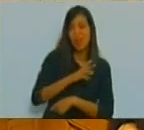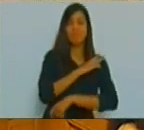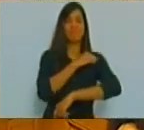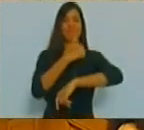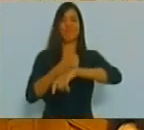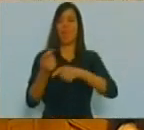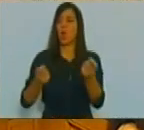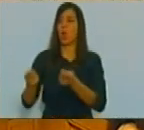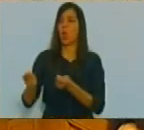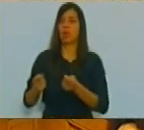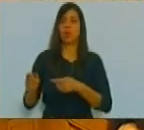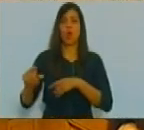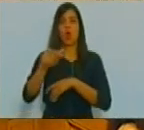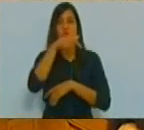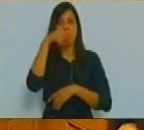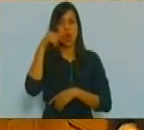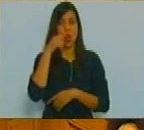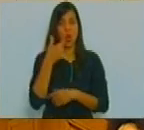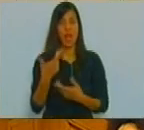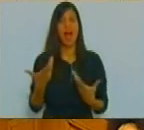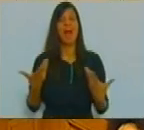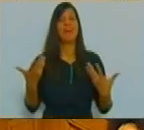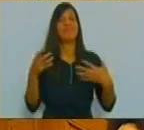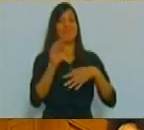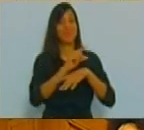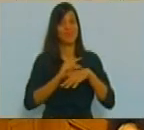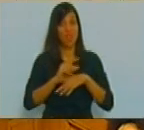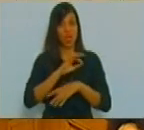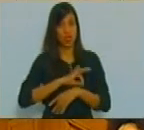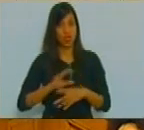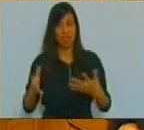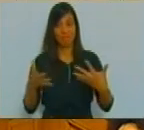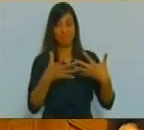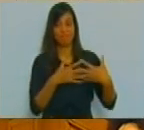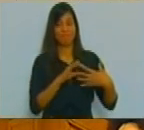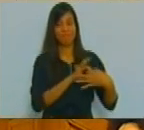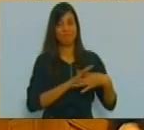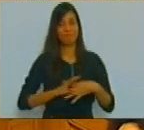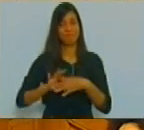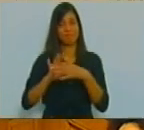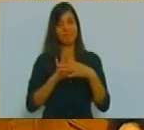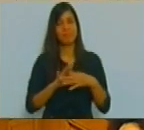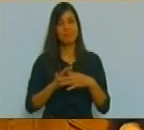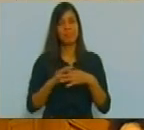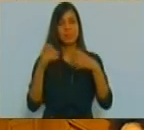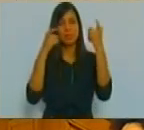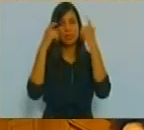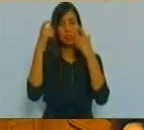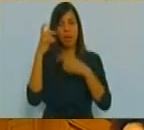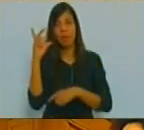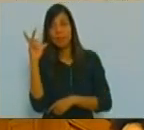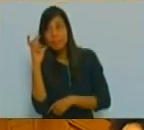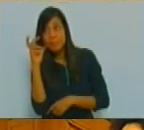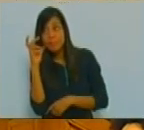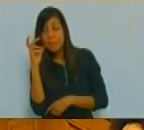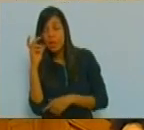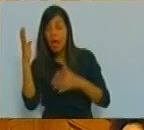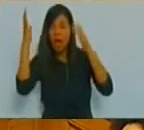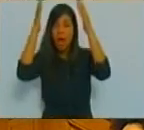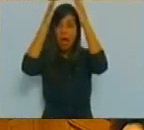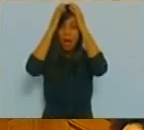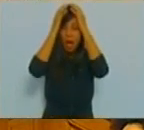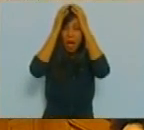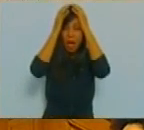sociedad de cómplice cuando se le informo esto a nuestro amado comandante chávez se llevó las manos de la cabeza y dijo